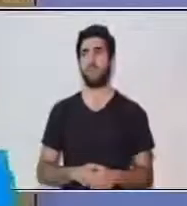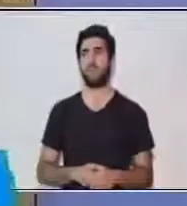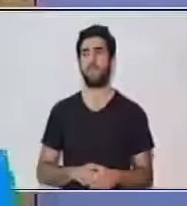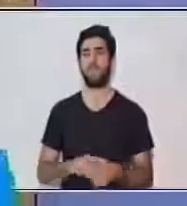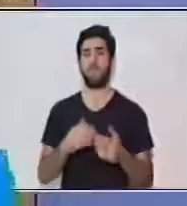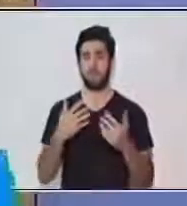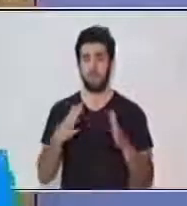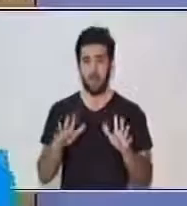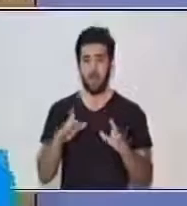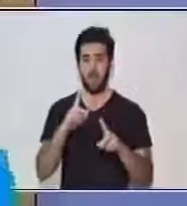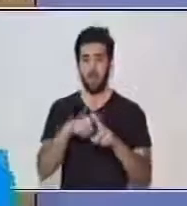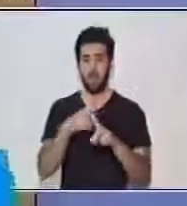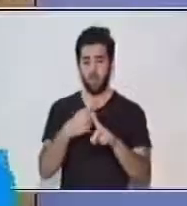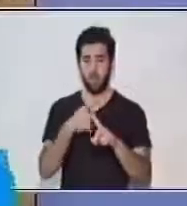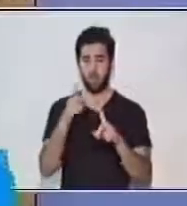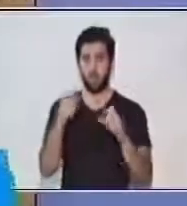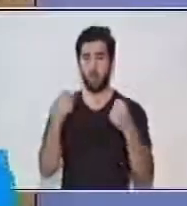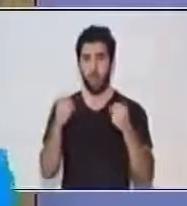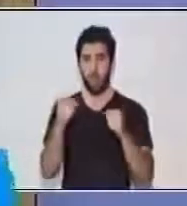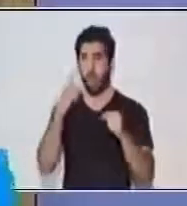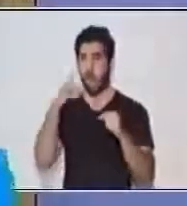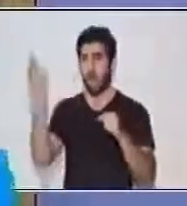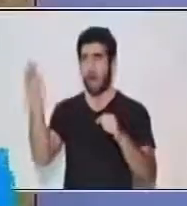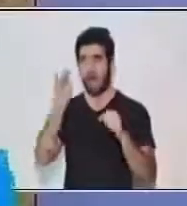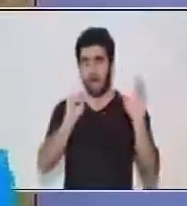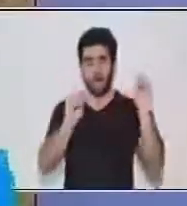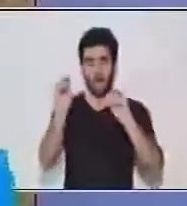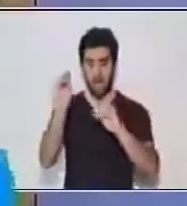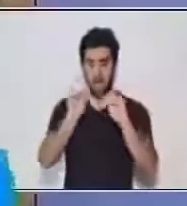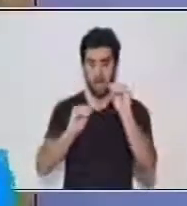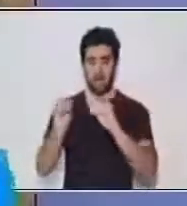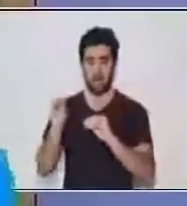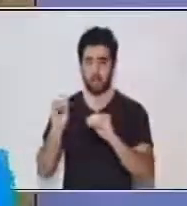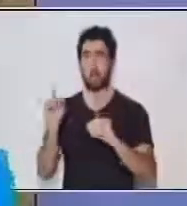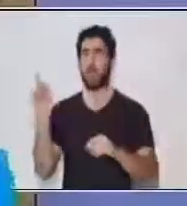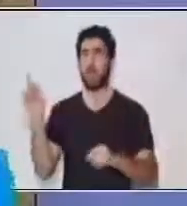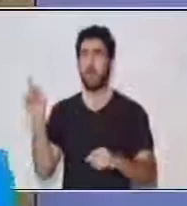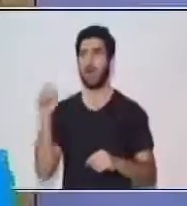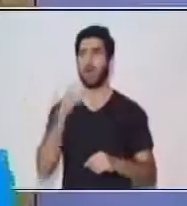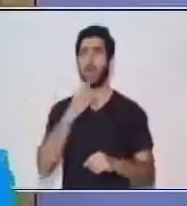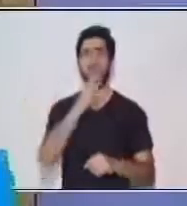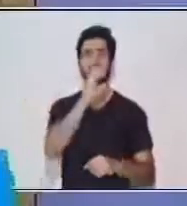Al realizar la operación vamos a obtener el valor